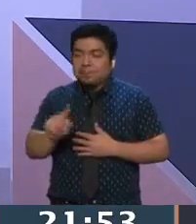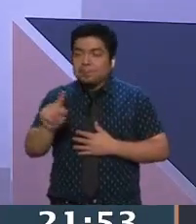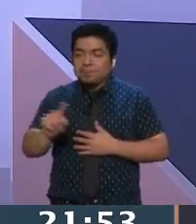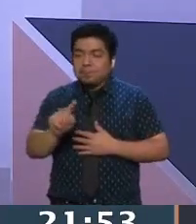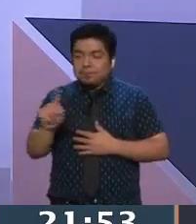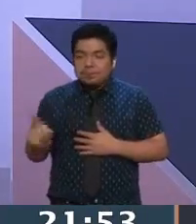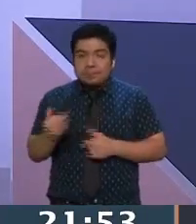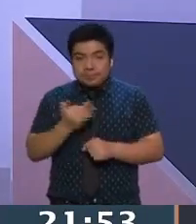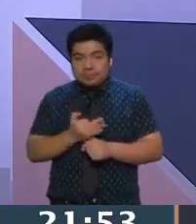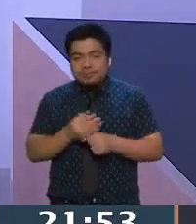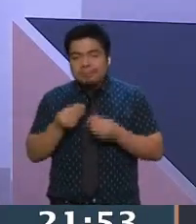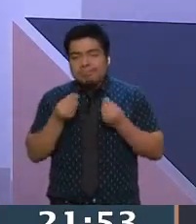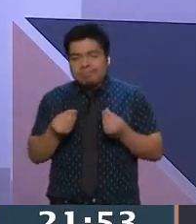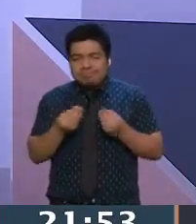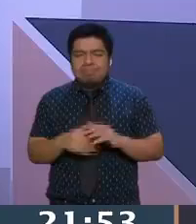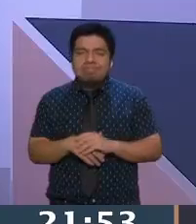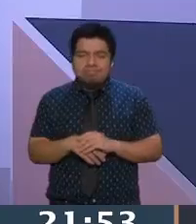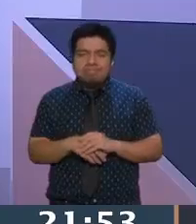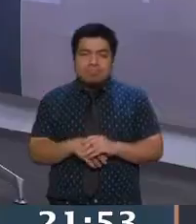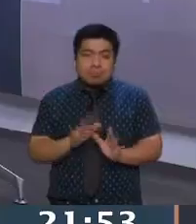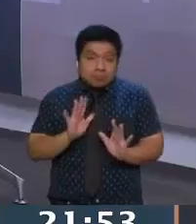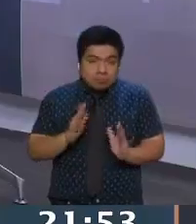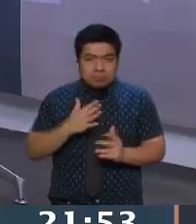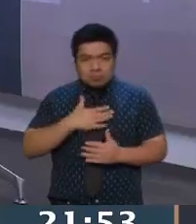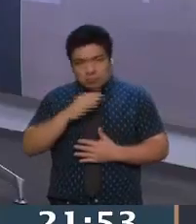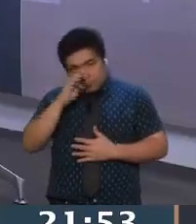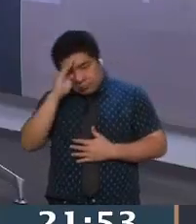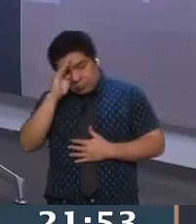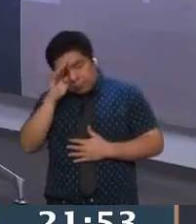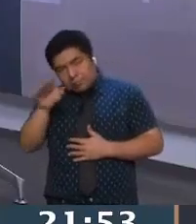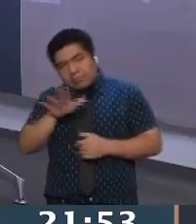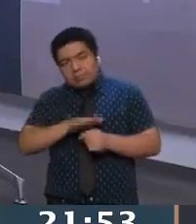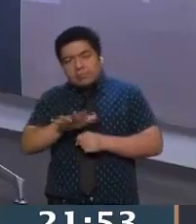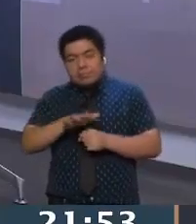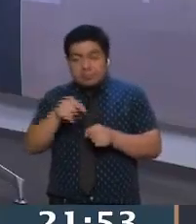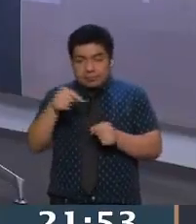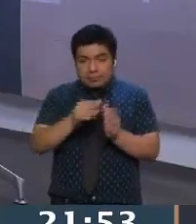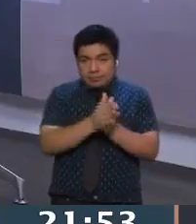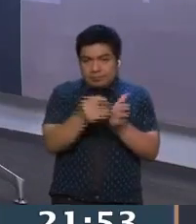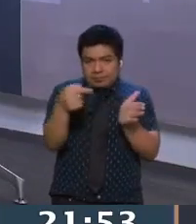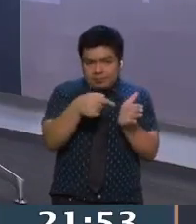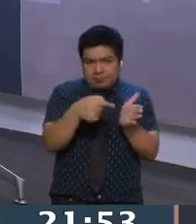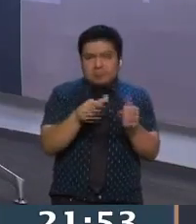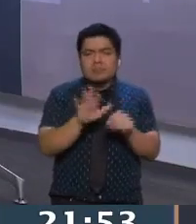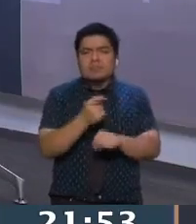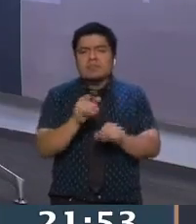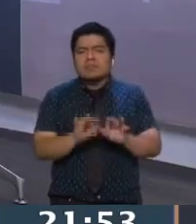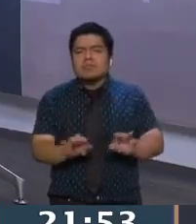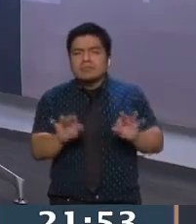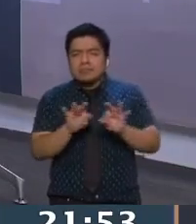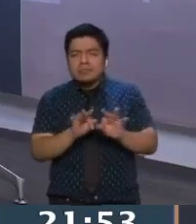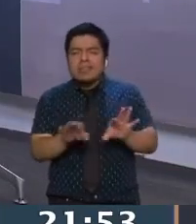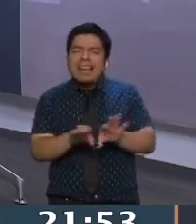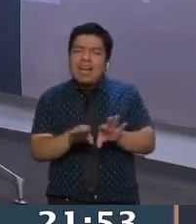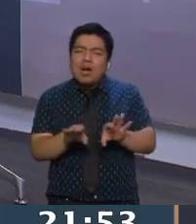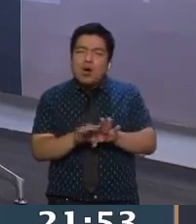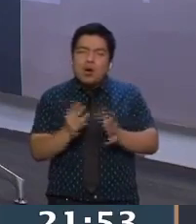estos momentos. Creo yo que uno de los valores que tiene este libro es que es una memoria